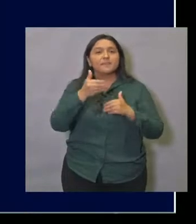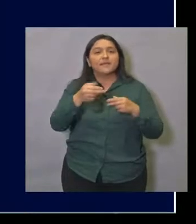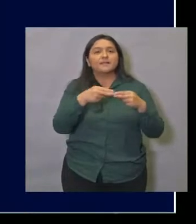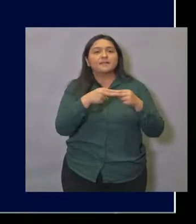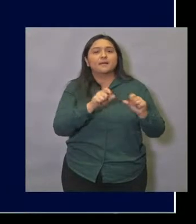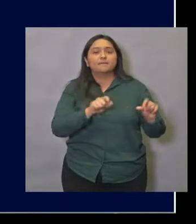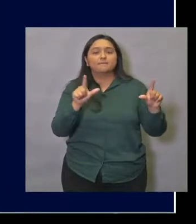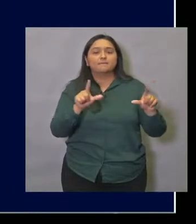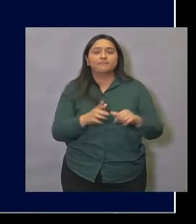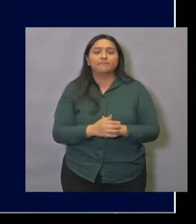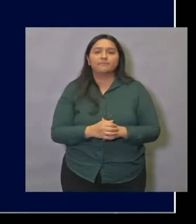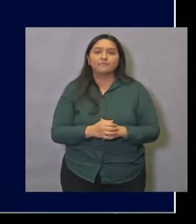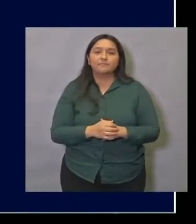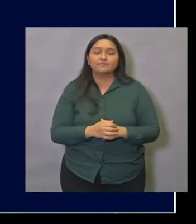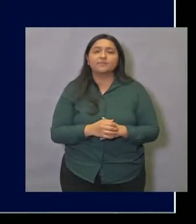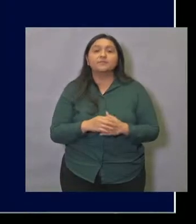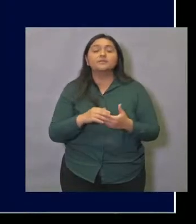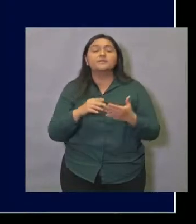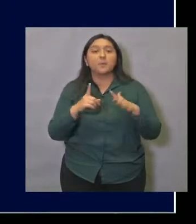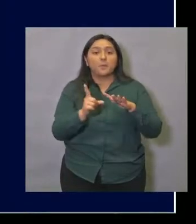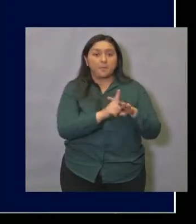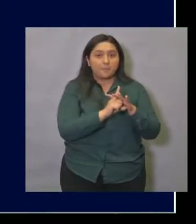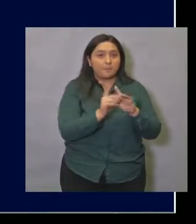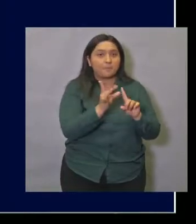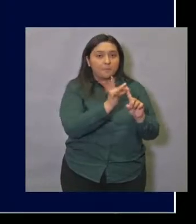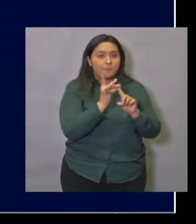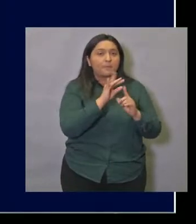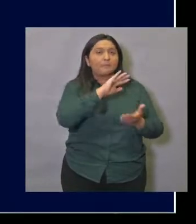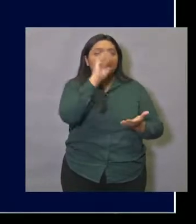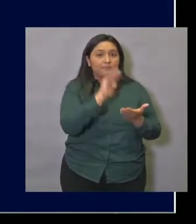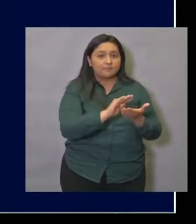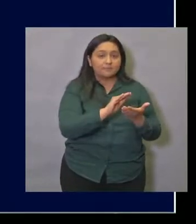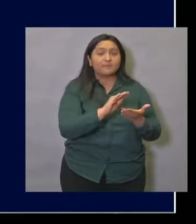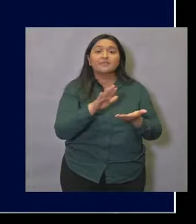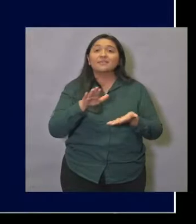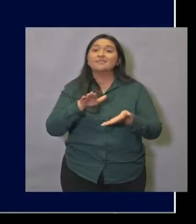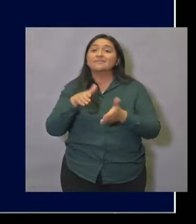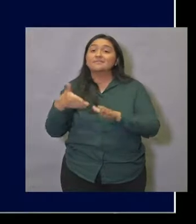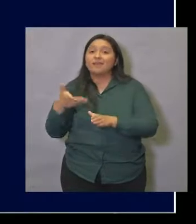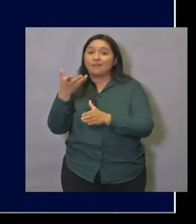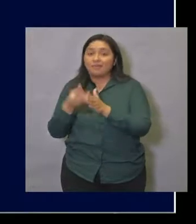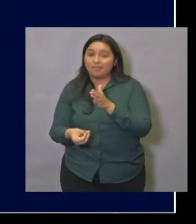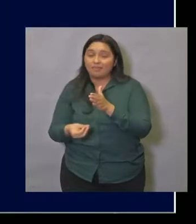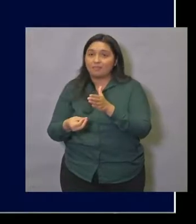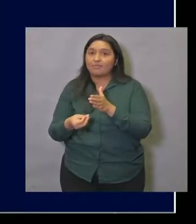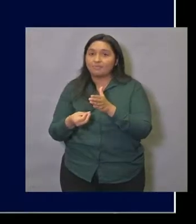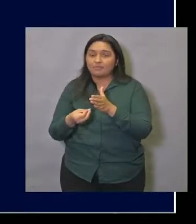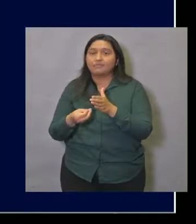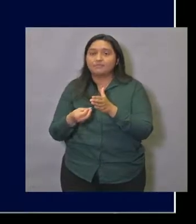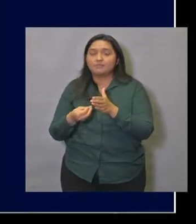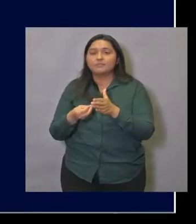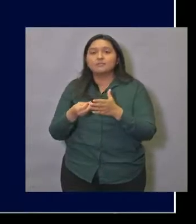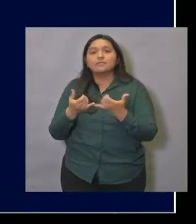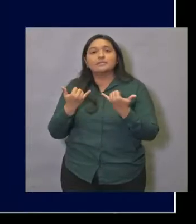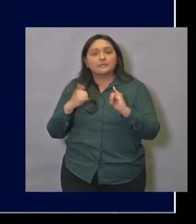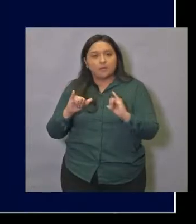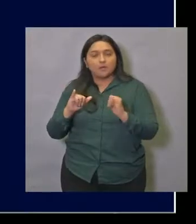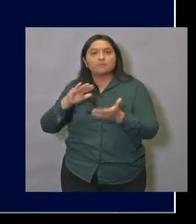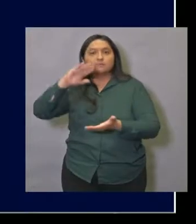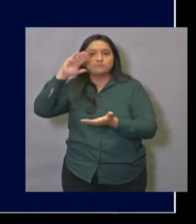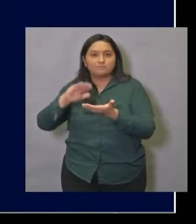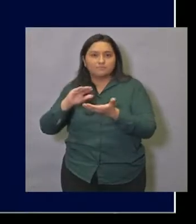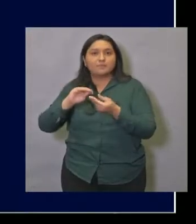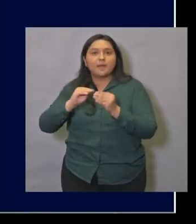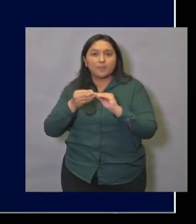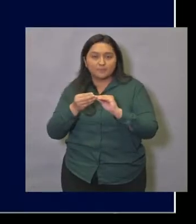A medida que los casos han disminuido, la cantidad de muertes entre las personas en centros de enfermería especializada también ha disminuido